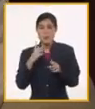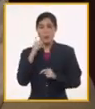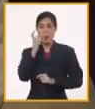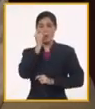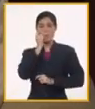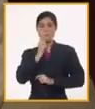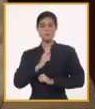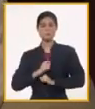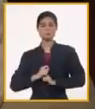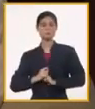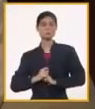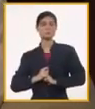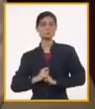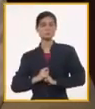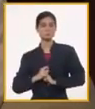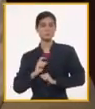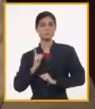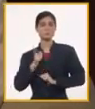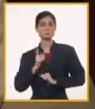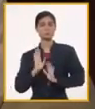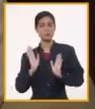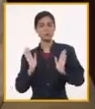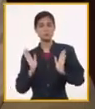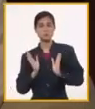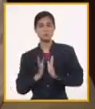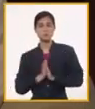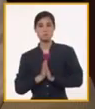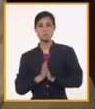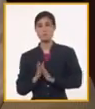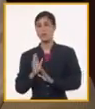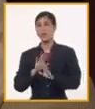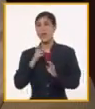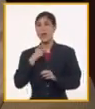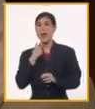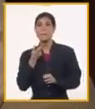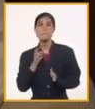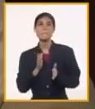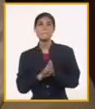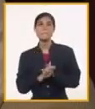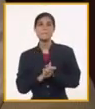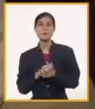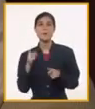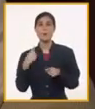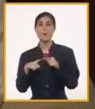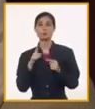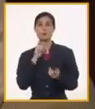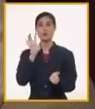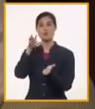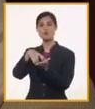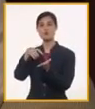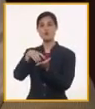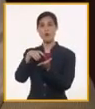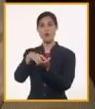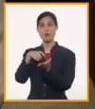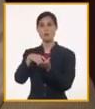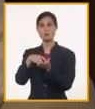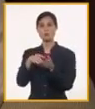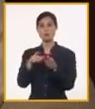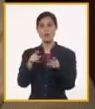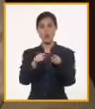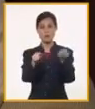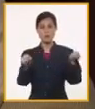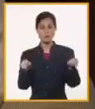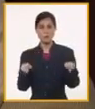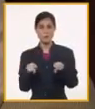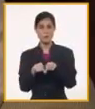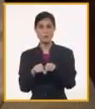escuchó. Y bueno, entonces me enseñó. En un rincón así de la oficina tenía unas